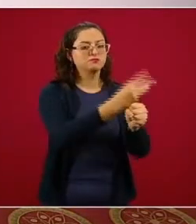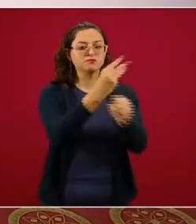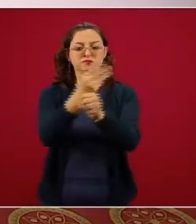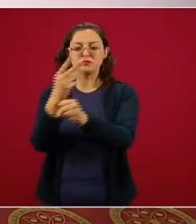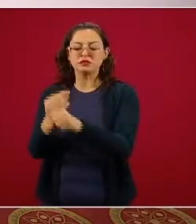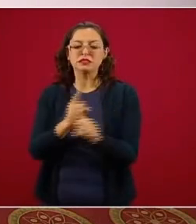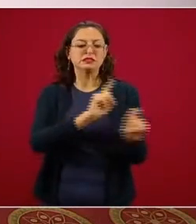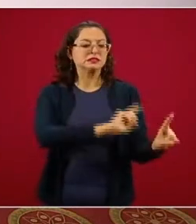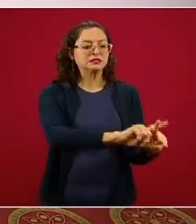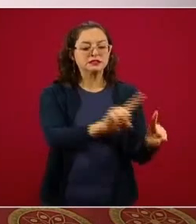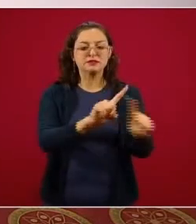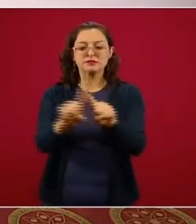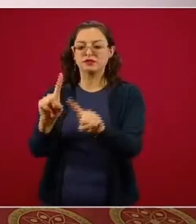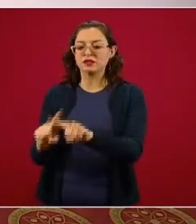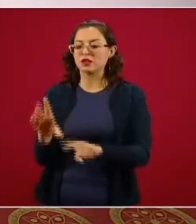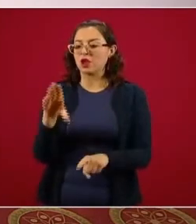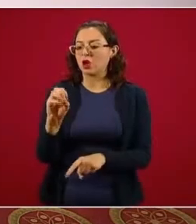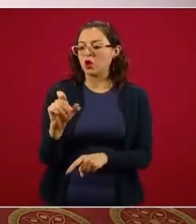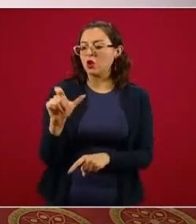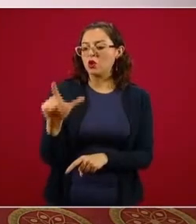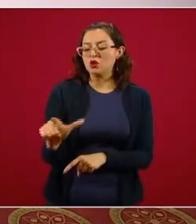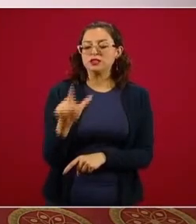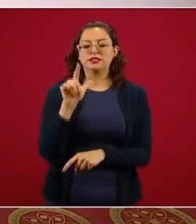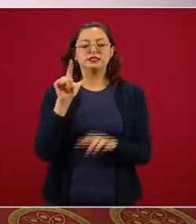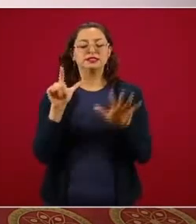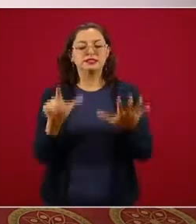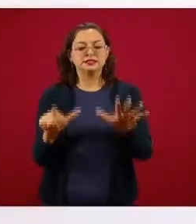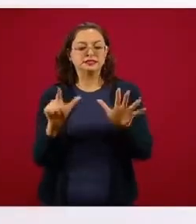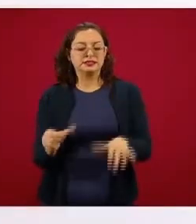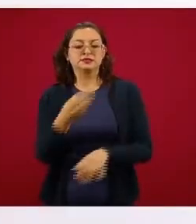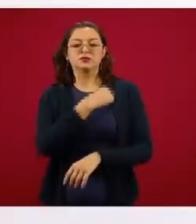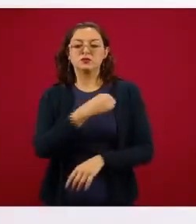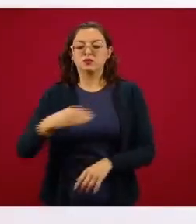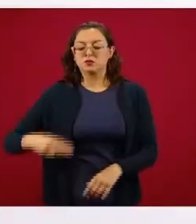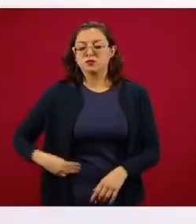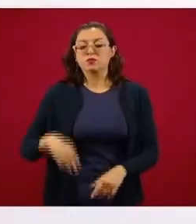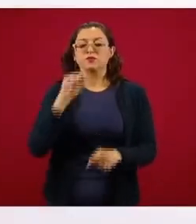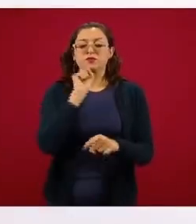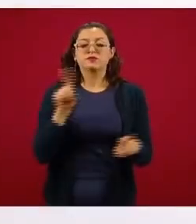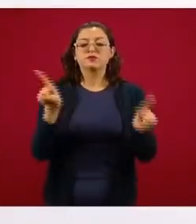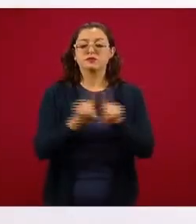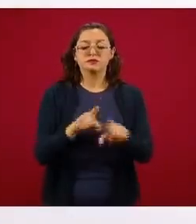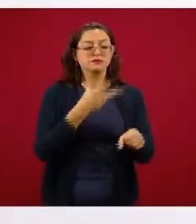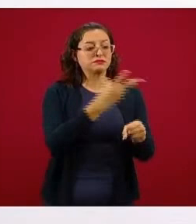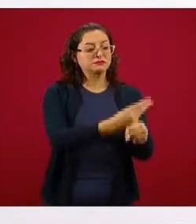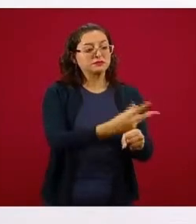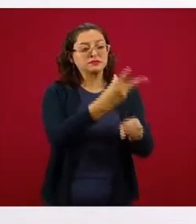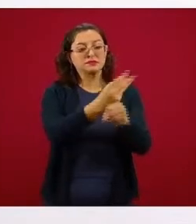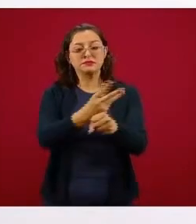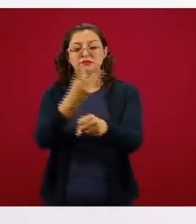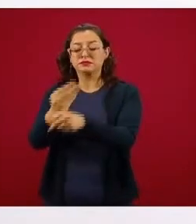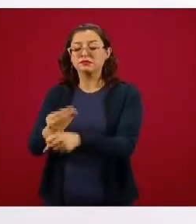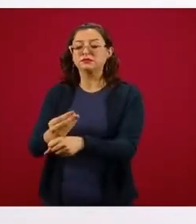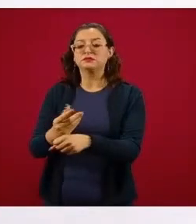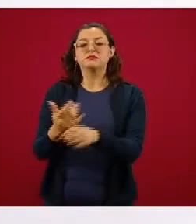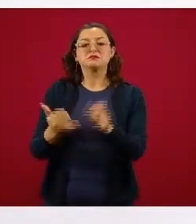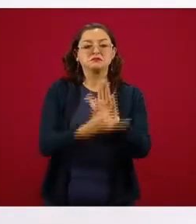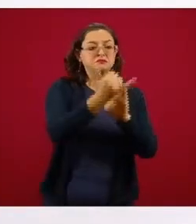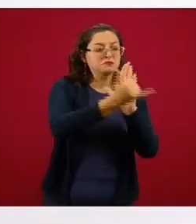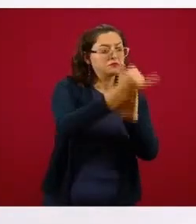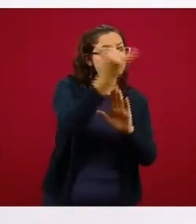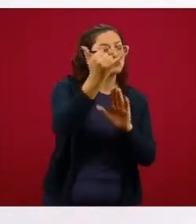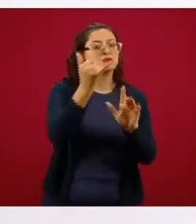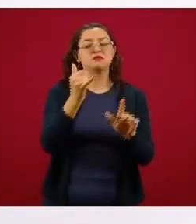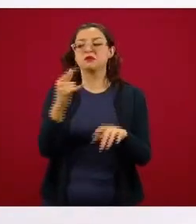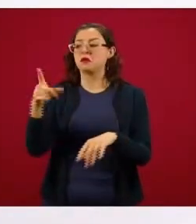colonias populares de 17 municipios. Están rehabilitándose con la participación de